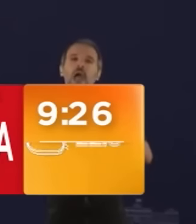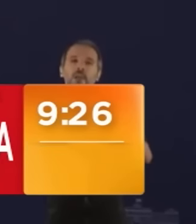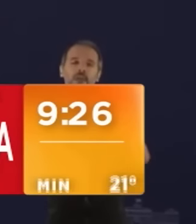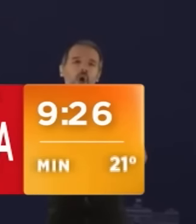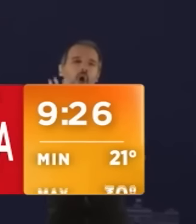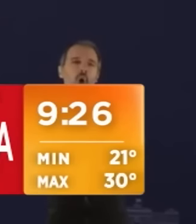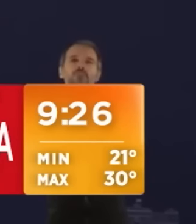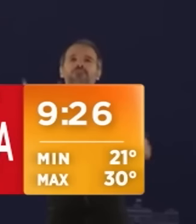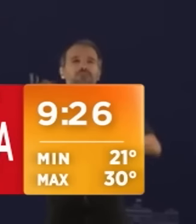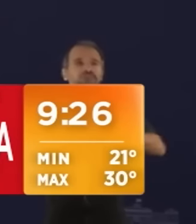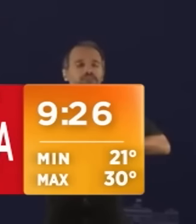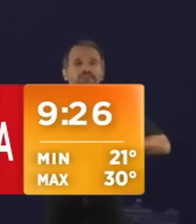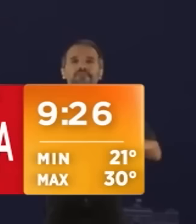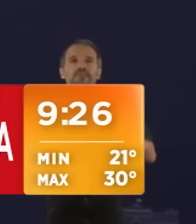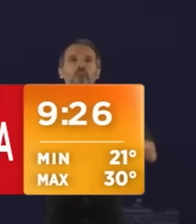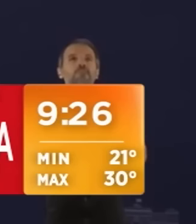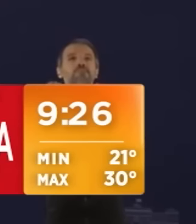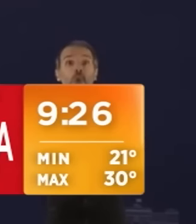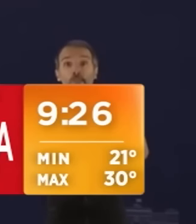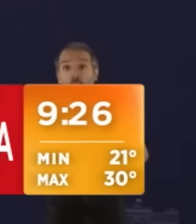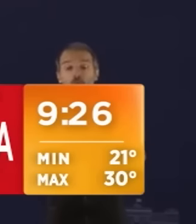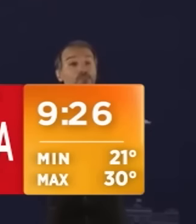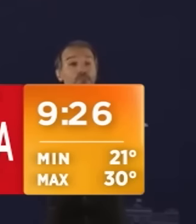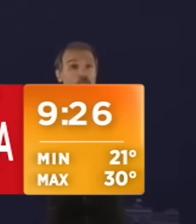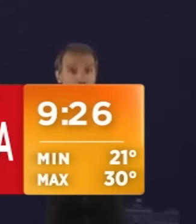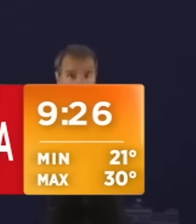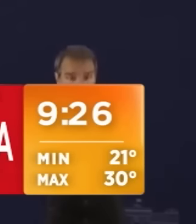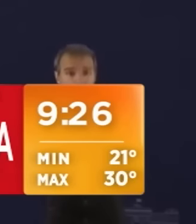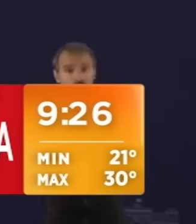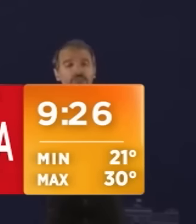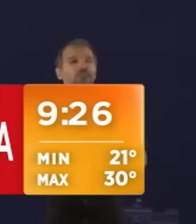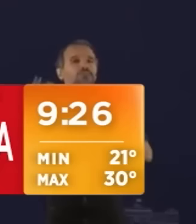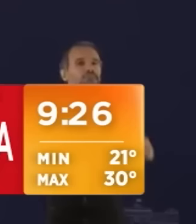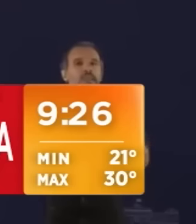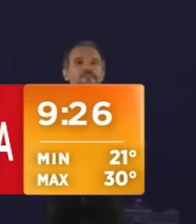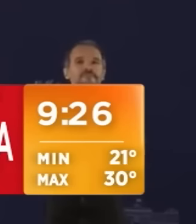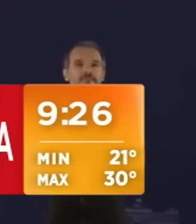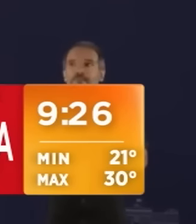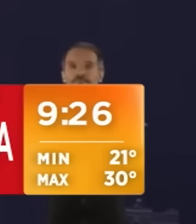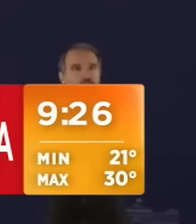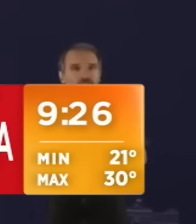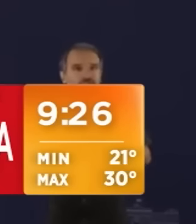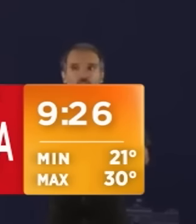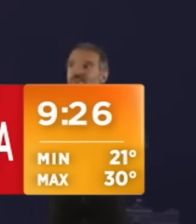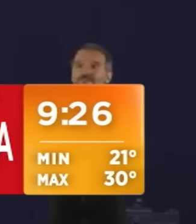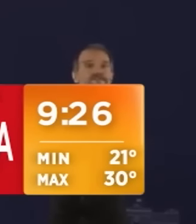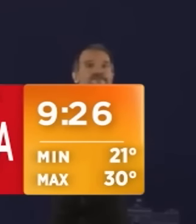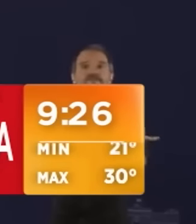los argumentos del porqué del paro, argumentos estos que no nos